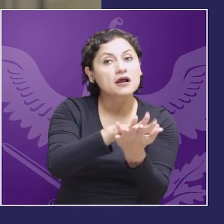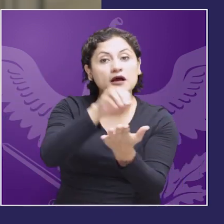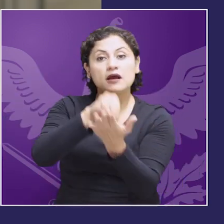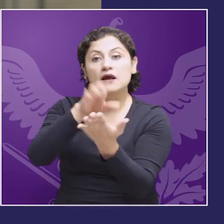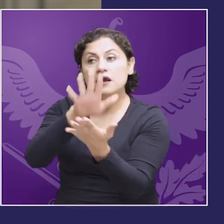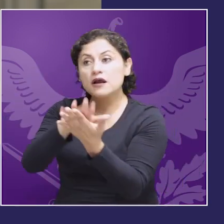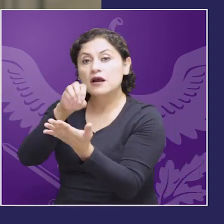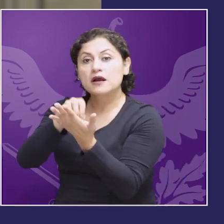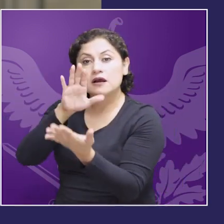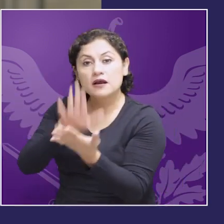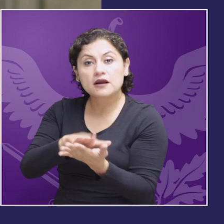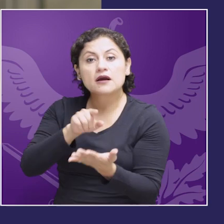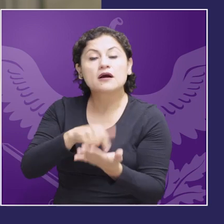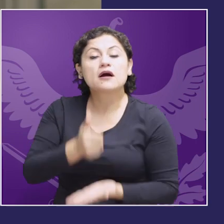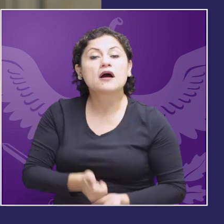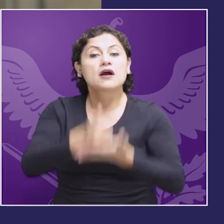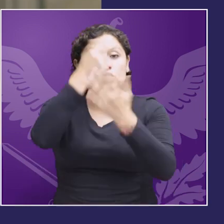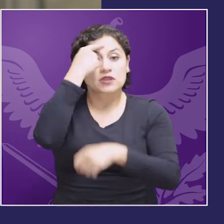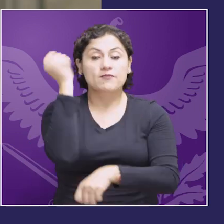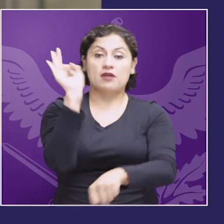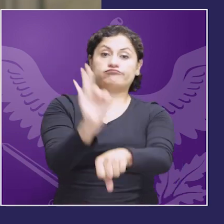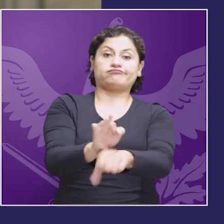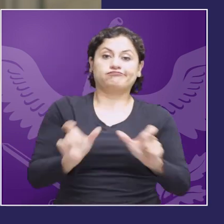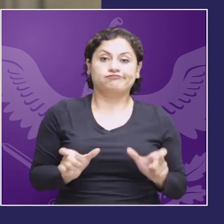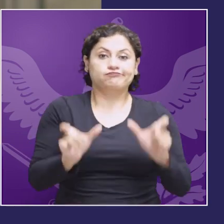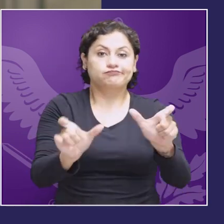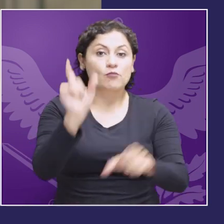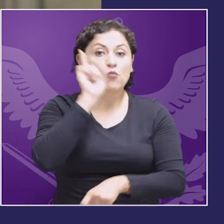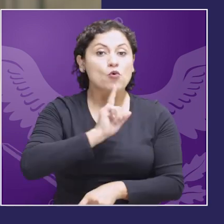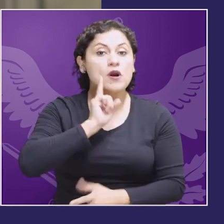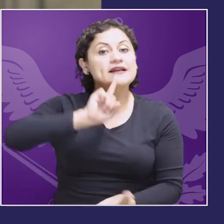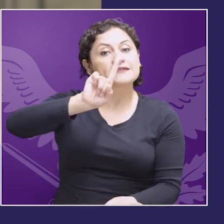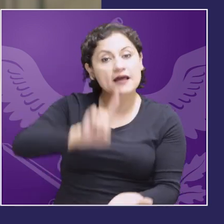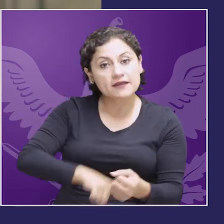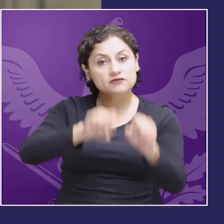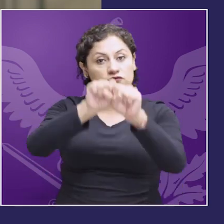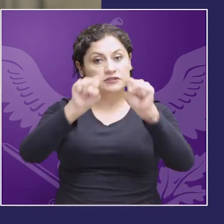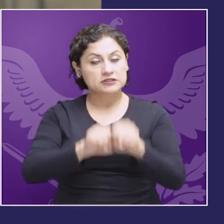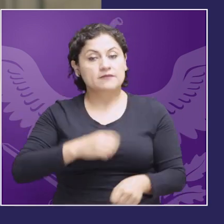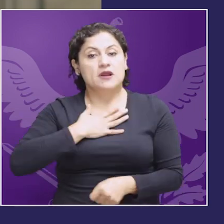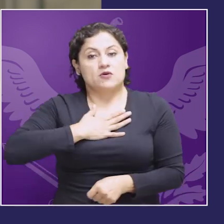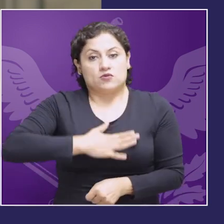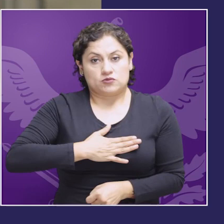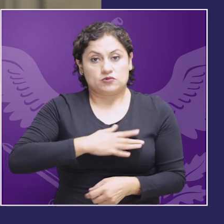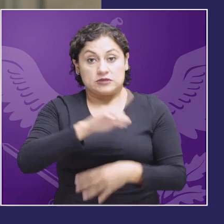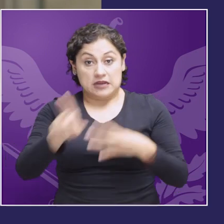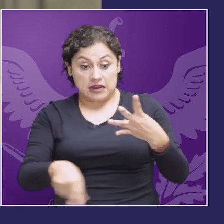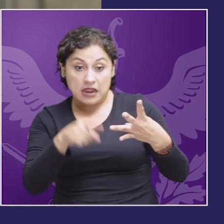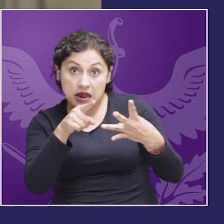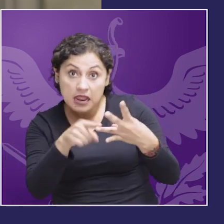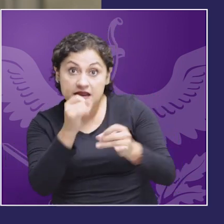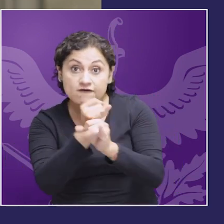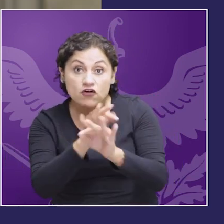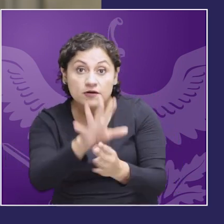otorgar mayor seguridad y protección a las mujeres víctimas de violencia en el sistema de justicia, y que nos permitan crear indicadores,